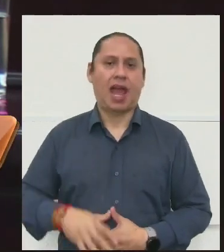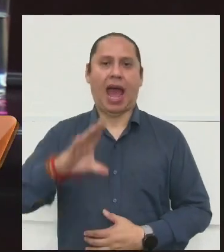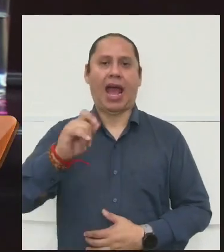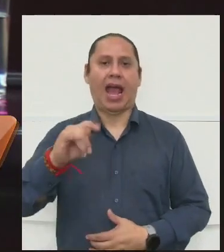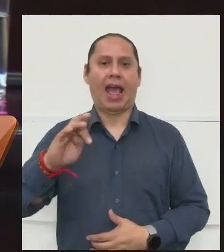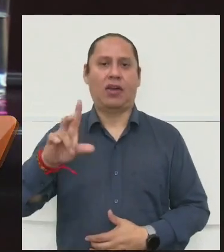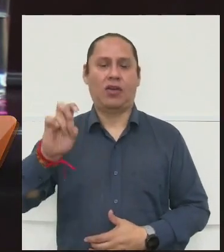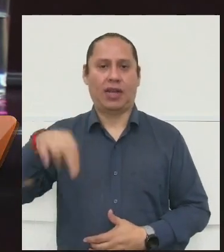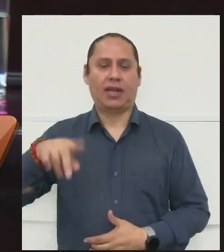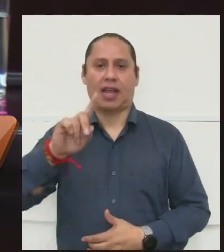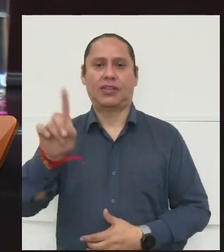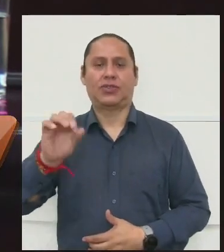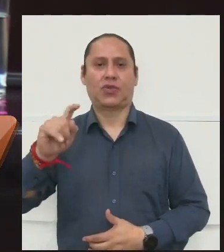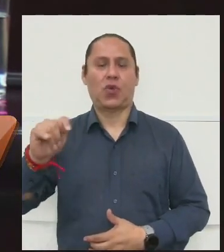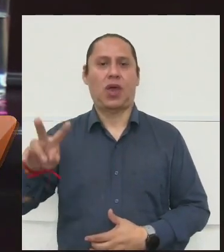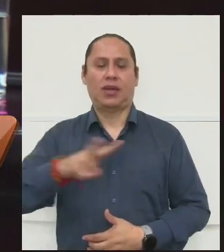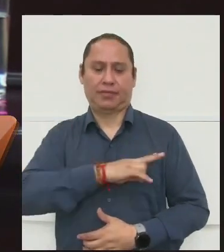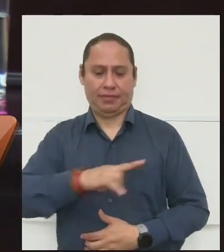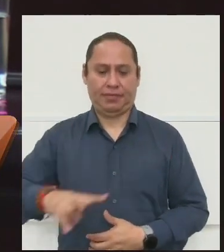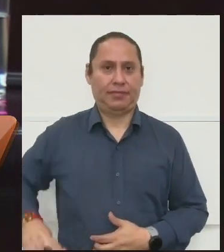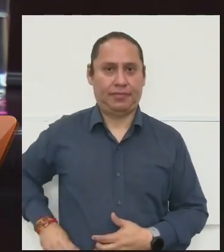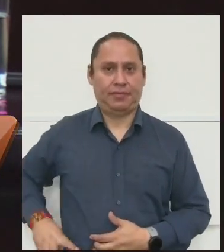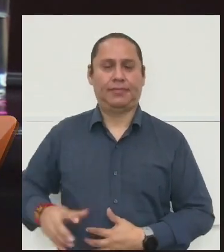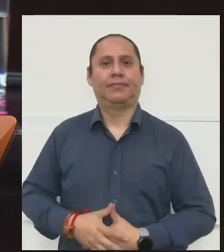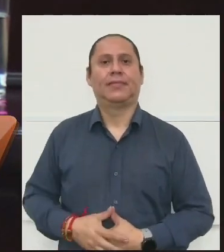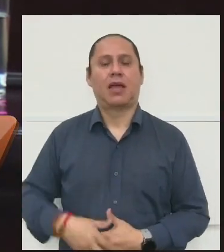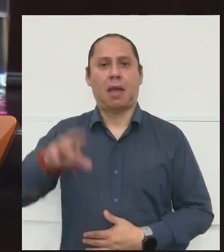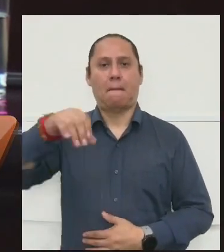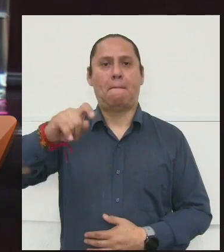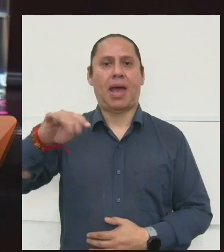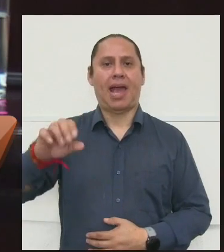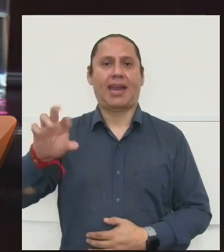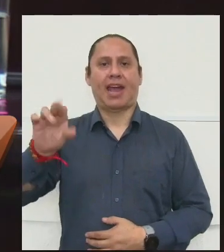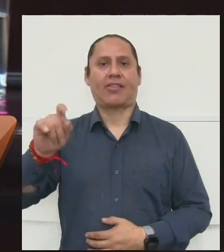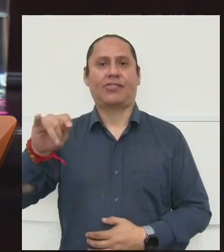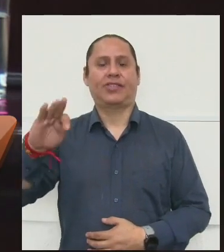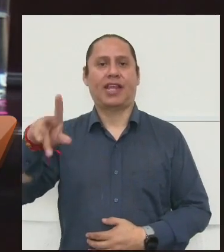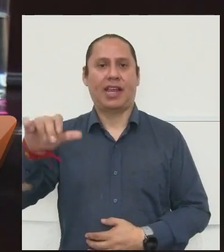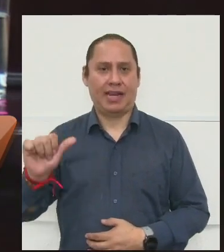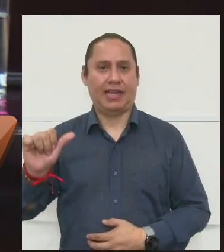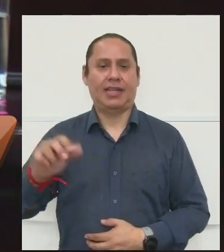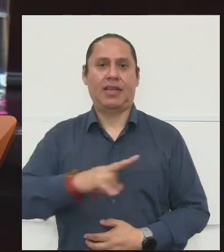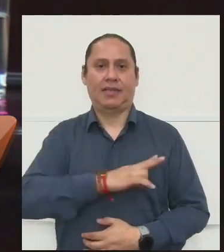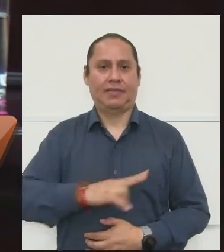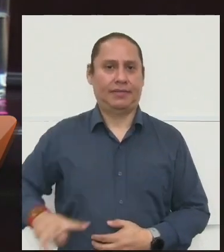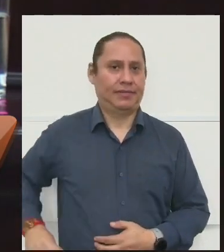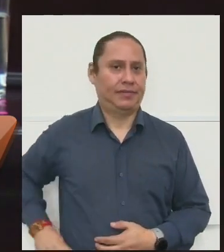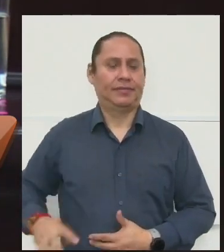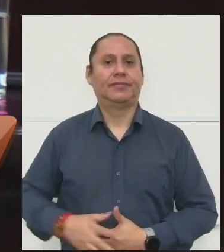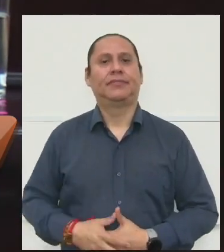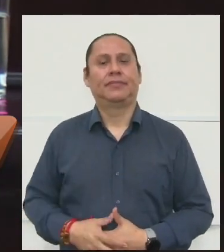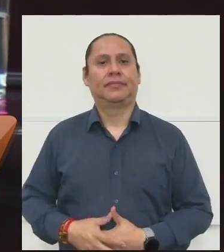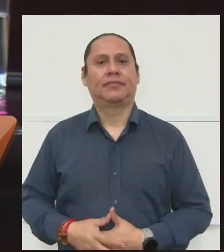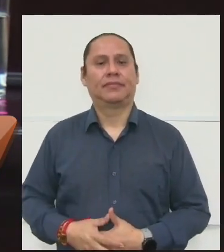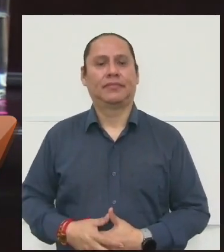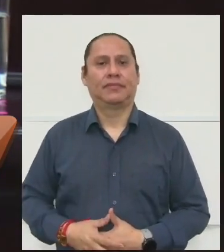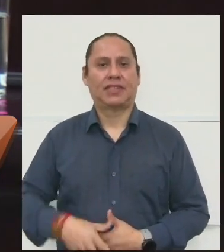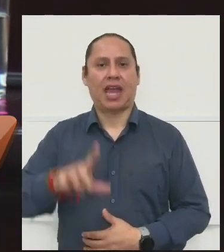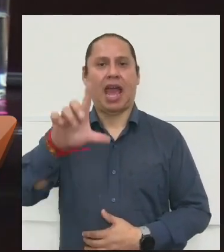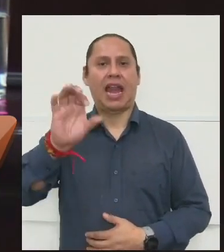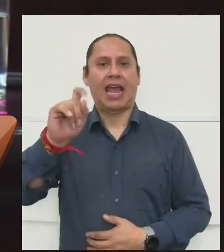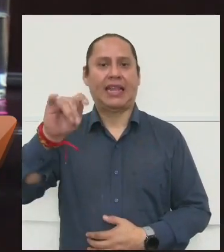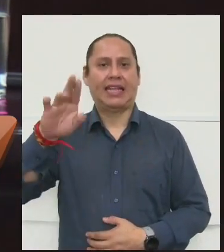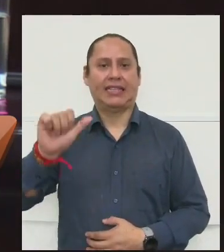Carolina suar Ramos vicepresidenta diputada María Roselia Jiménez Pérez vicepresidenta diputada